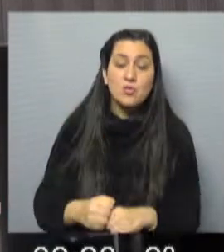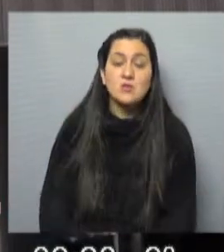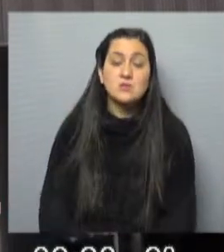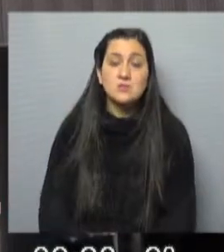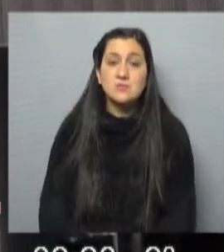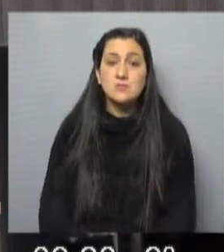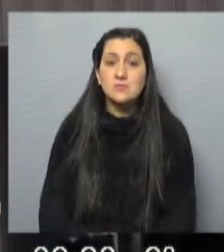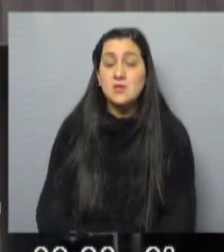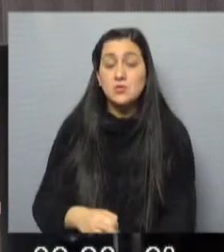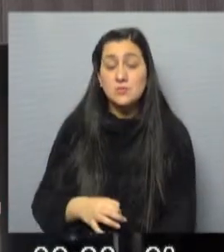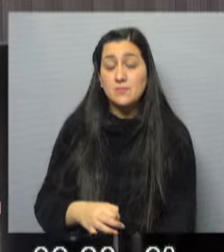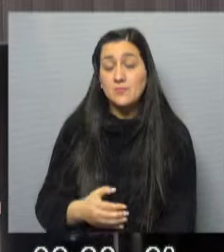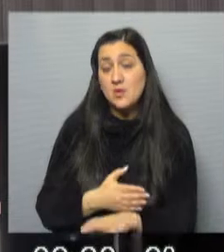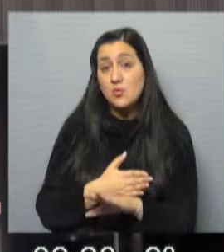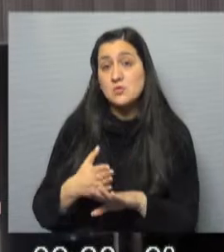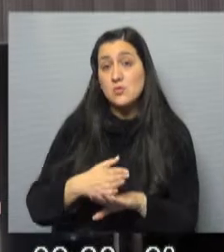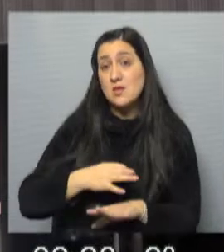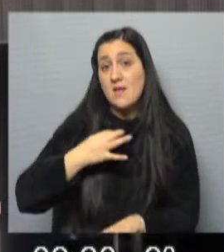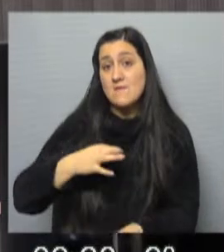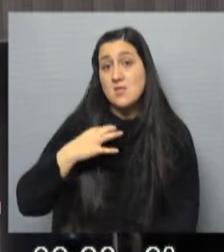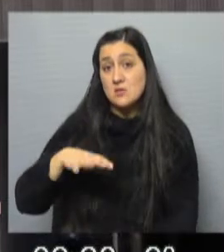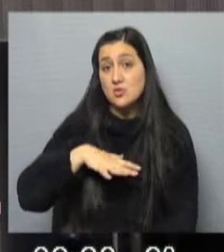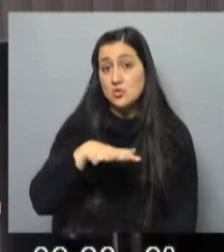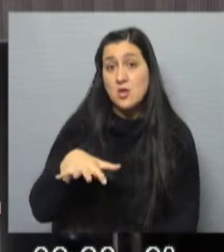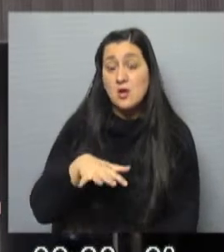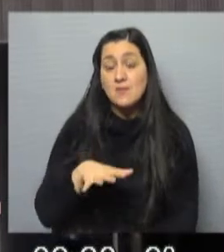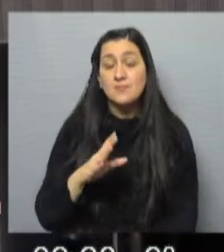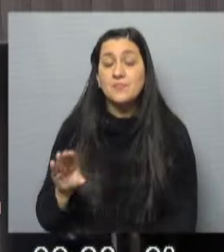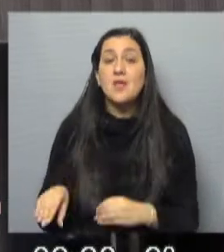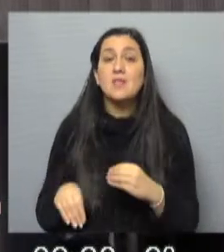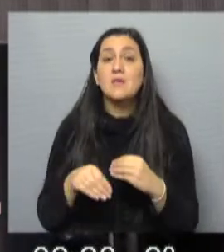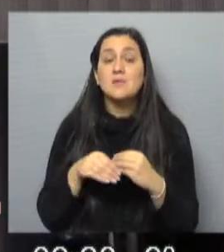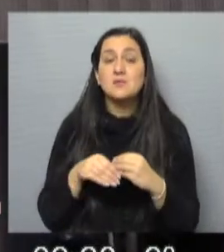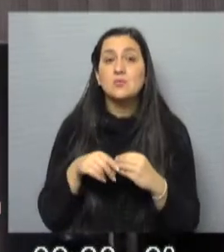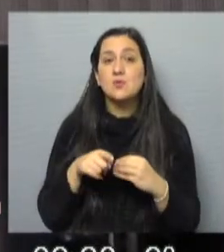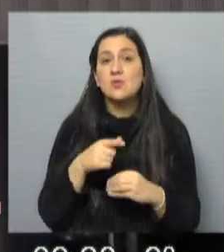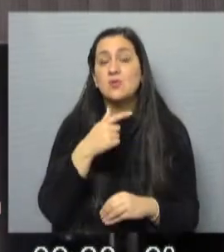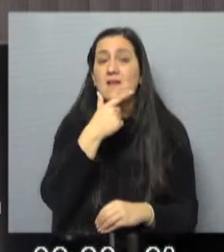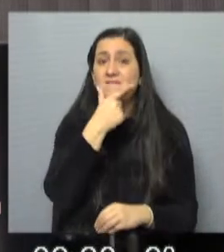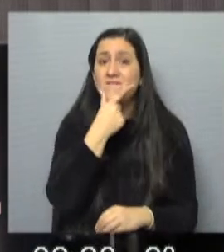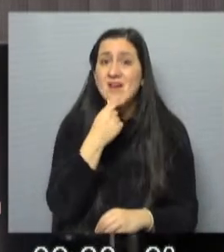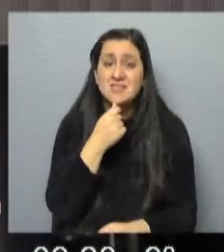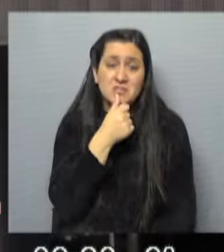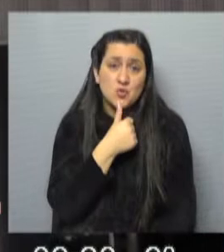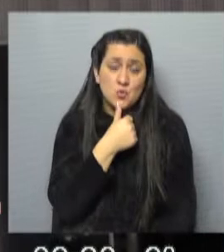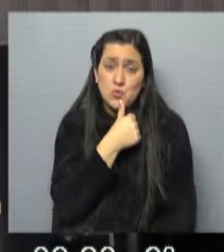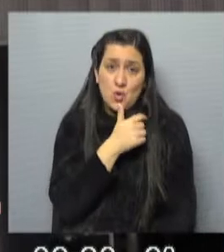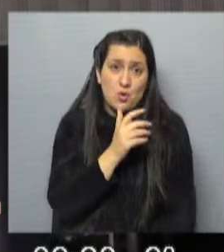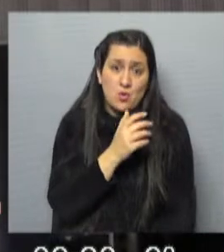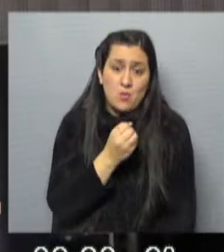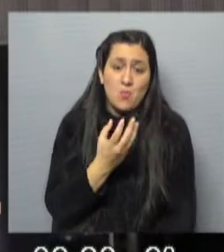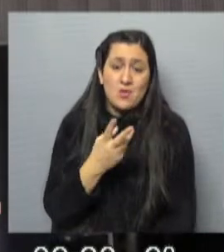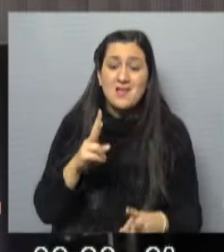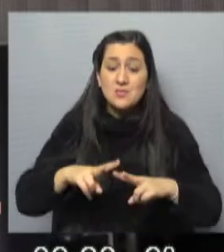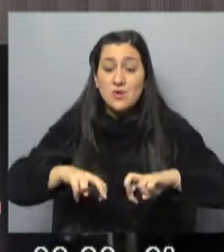en su vida social. Y esto, además, ustedes señalaban que es como fácil de solucionarlo, porque, bueno, se le hace